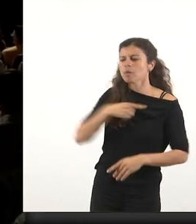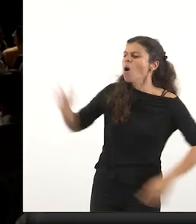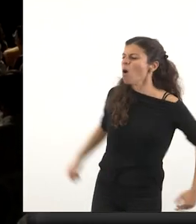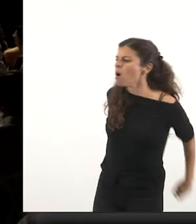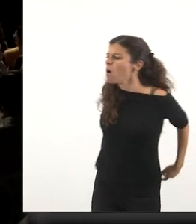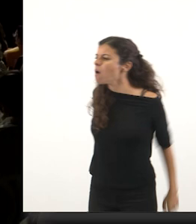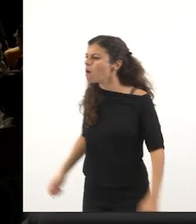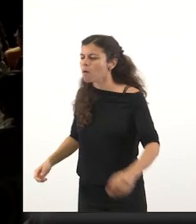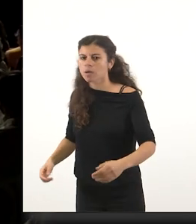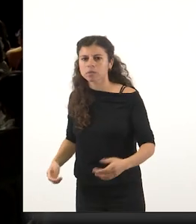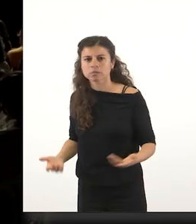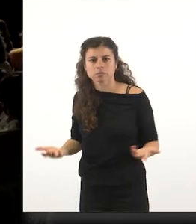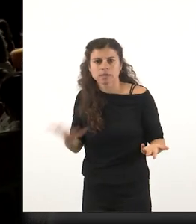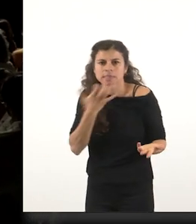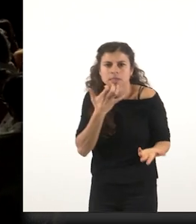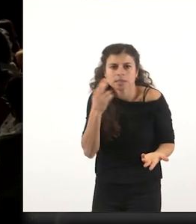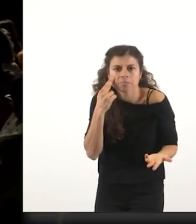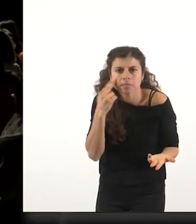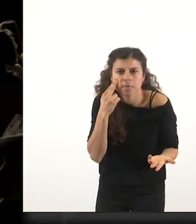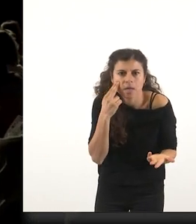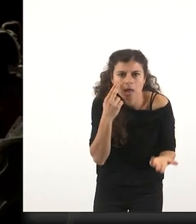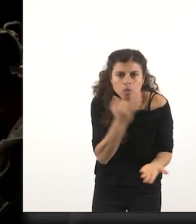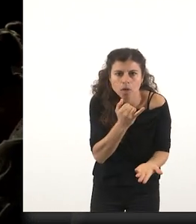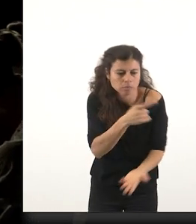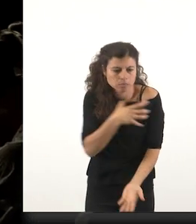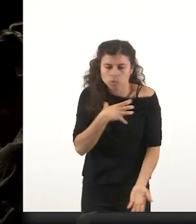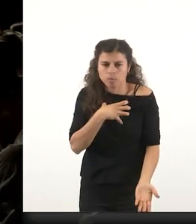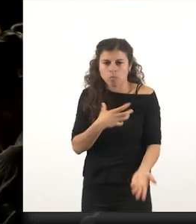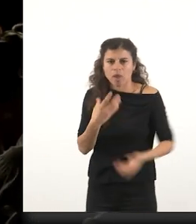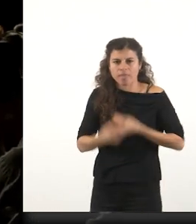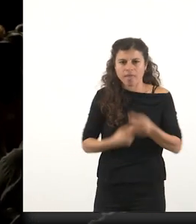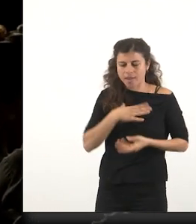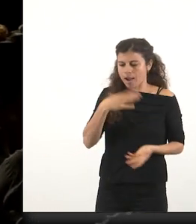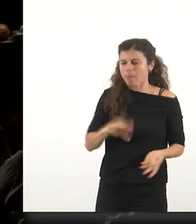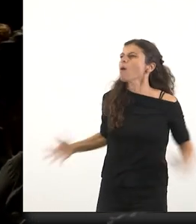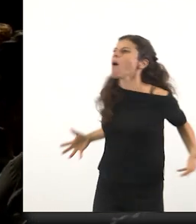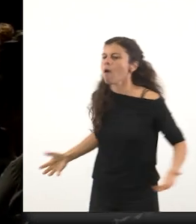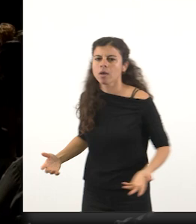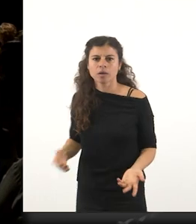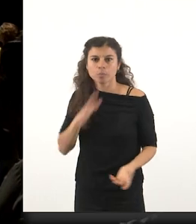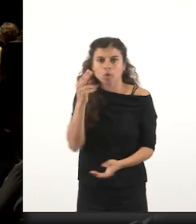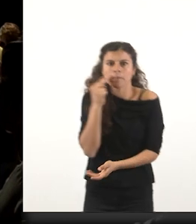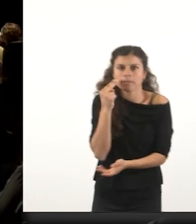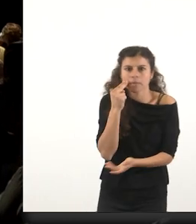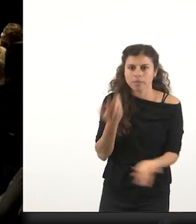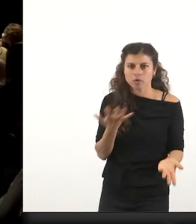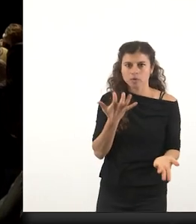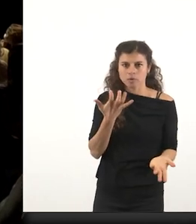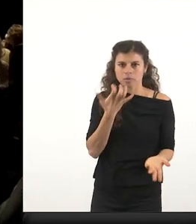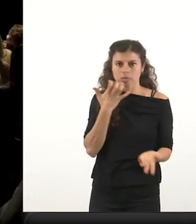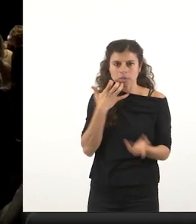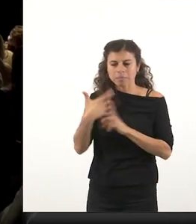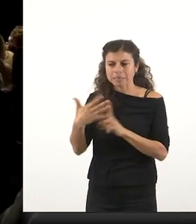¡Hey! Tú, una persona que le tienes miedo, por más que te quiera hacer el gallito del barrio, tú no eres capaz de hablarle así porque tú te cagas de miedo con esa persona que te maltrata. ¿Eh o